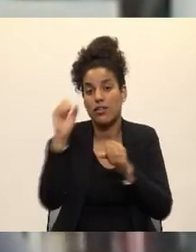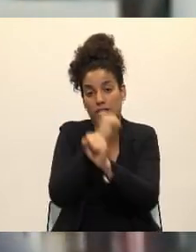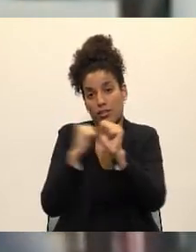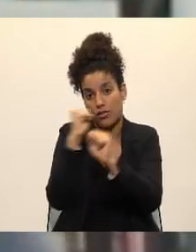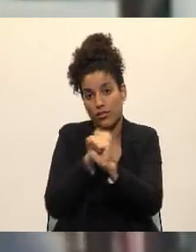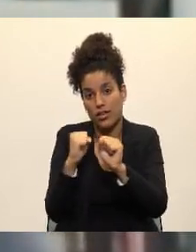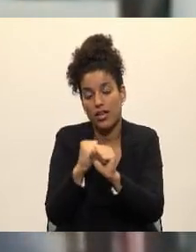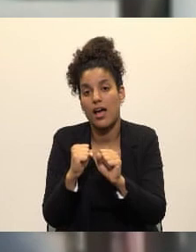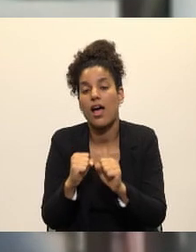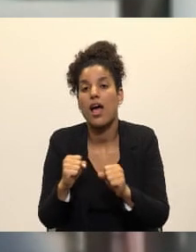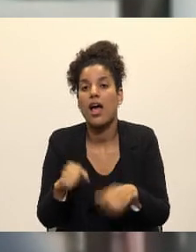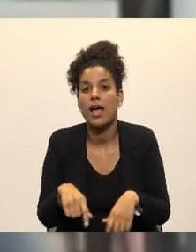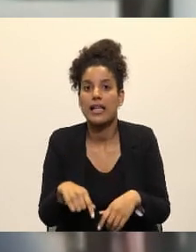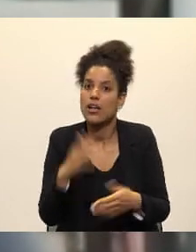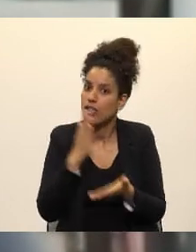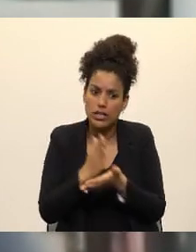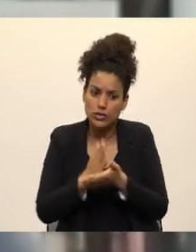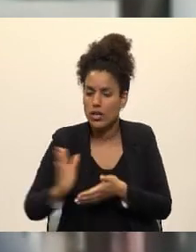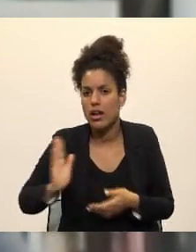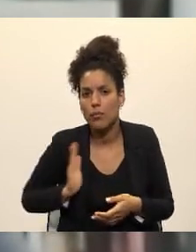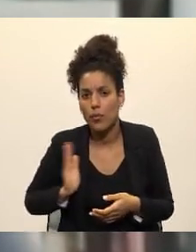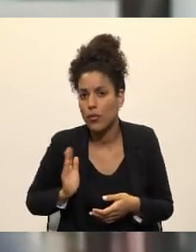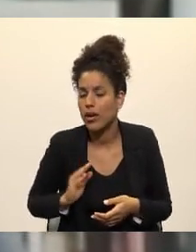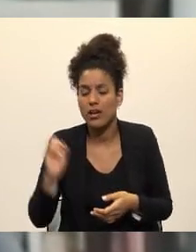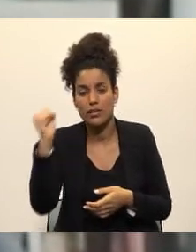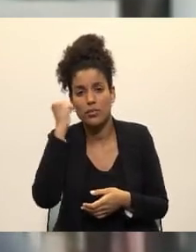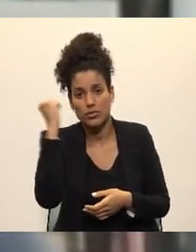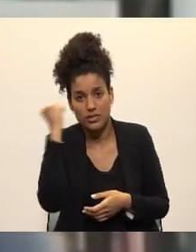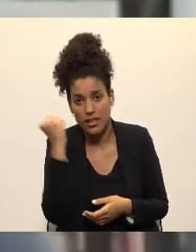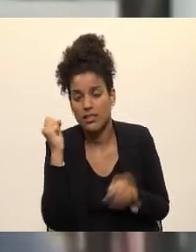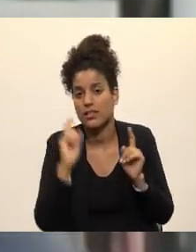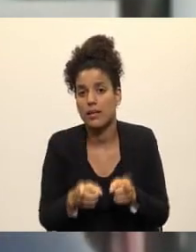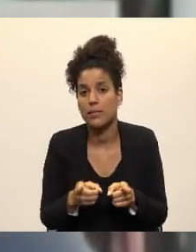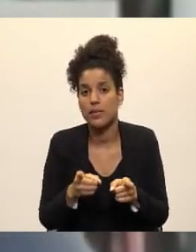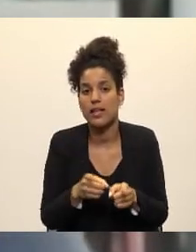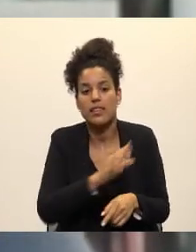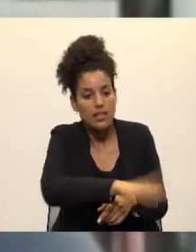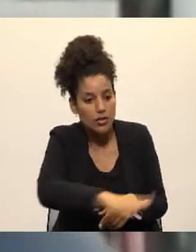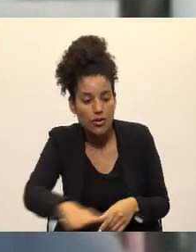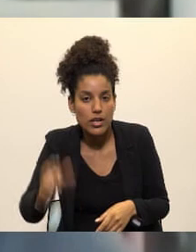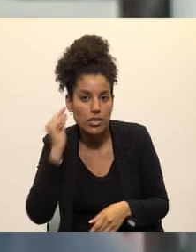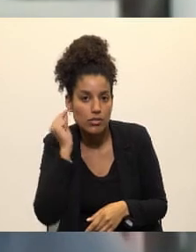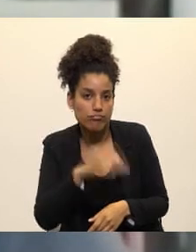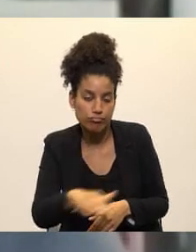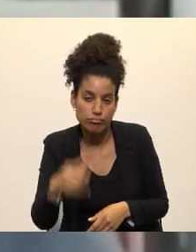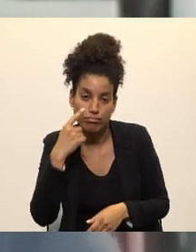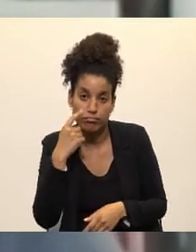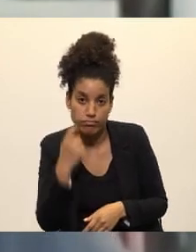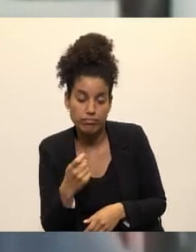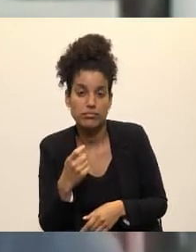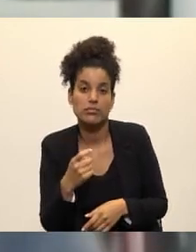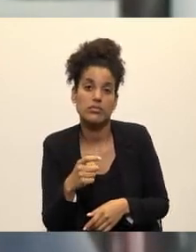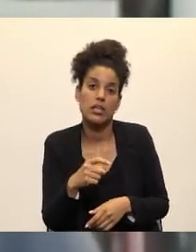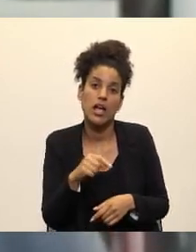ciudadanía digital si no hablamos de los derechos de las mujeres, de las chicas y de las niñas, vinculadas con